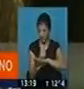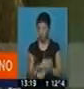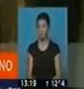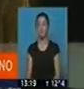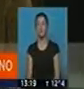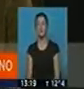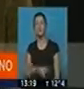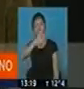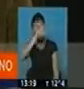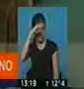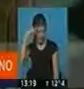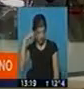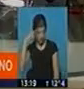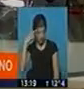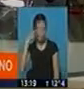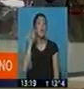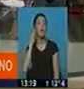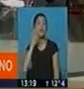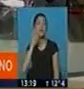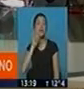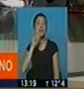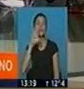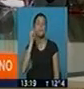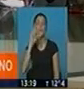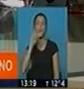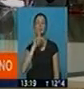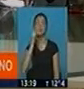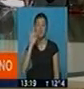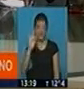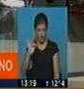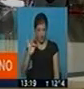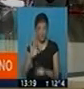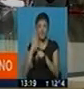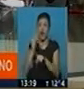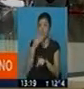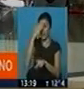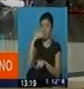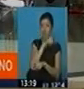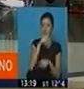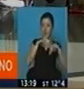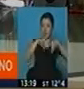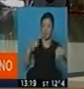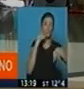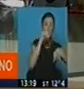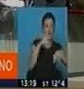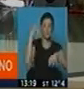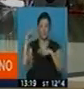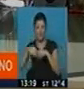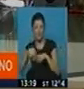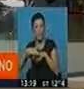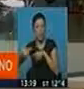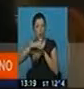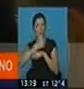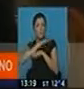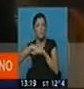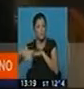nacionalismo, Gibraltar. Gibraltar es la cuestión que ha surgido después del Brexit y que ha quedado como duda de qué ocurrirá si se forma gobierno. ¿Que es prenda de